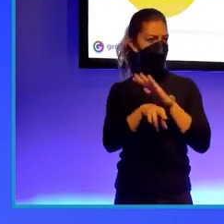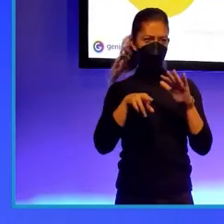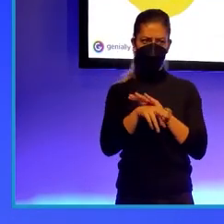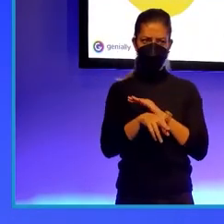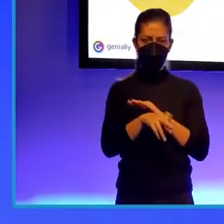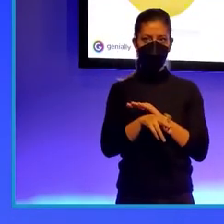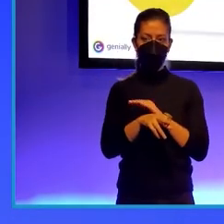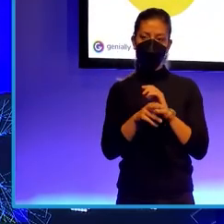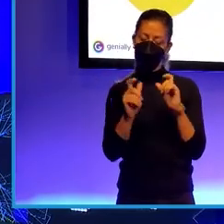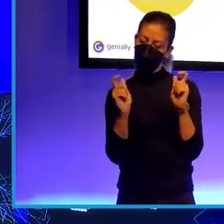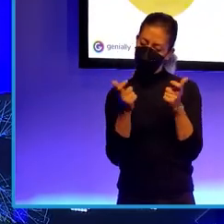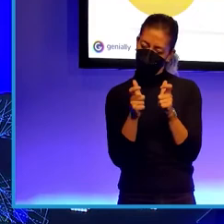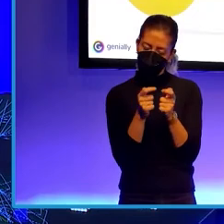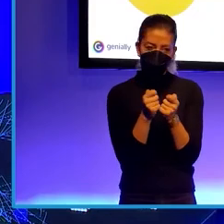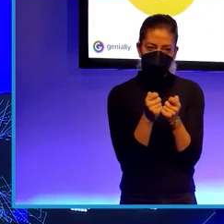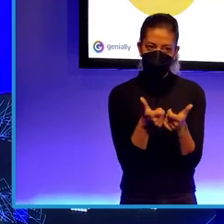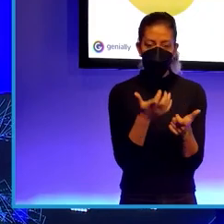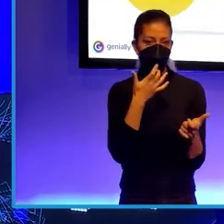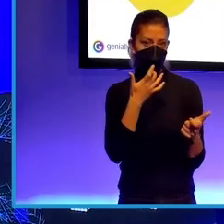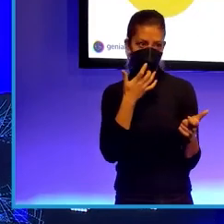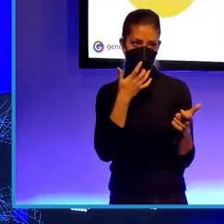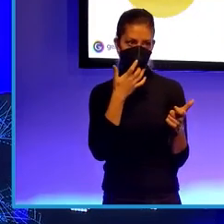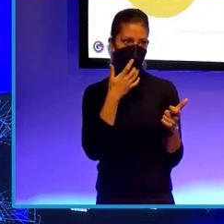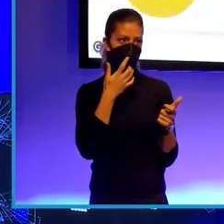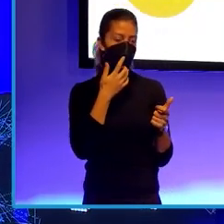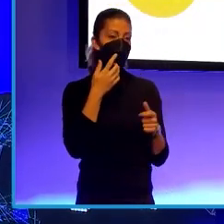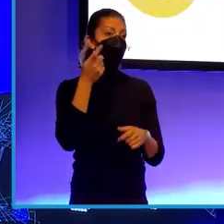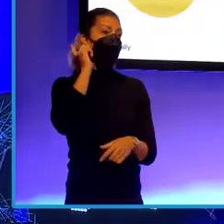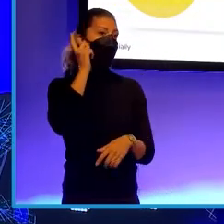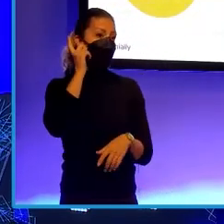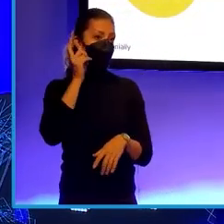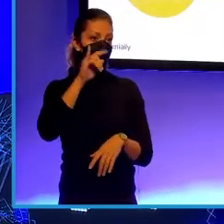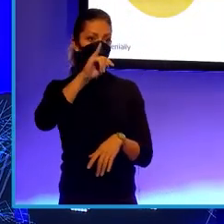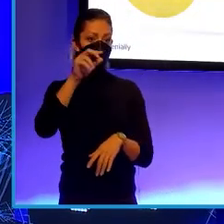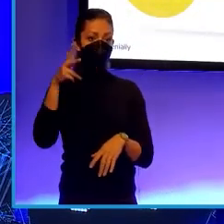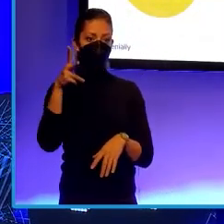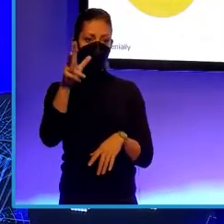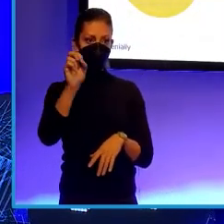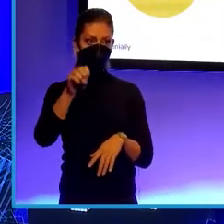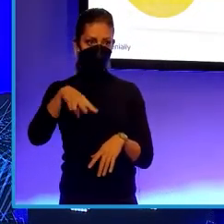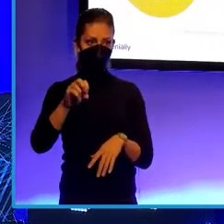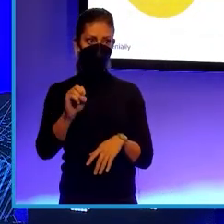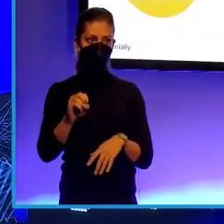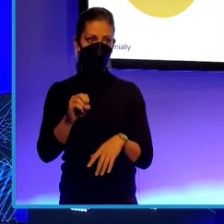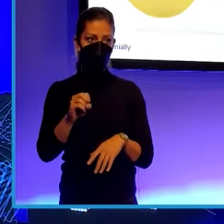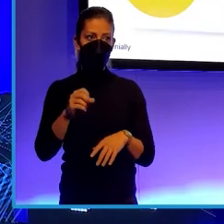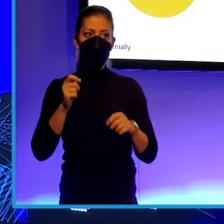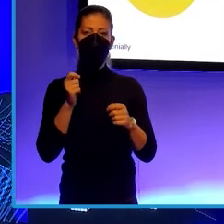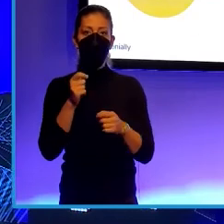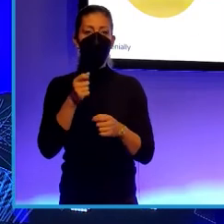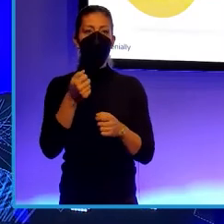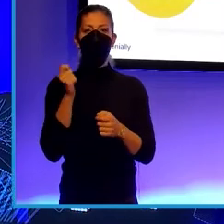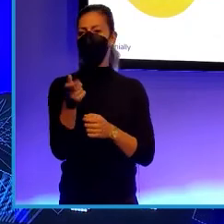son muy escasos por ejemplo en la producción del iphone 13 separó ya que los microchips suficiente para poder producir tanto hay